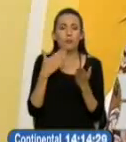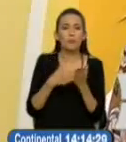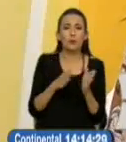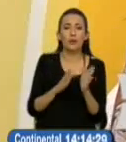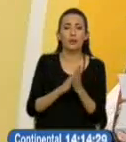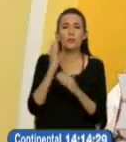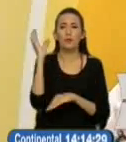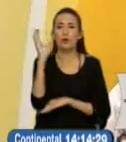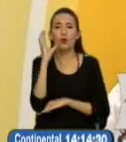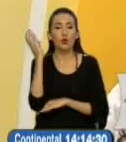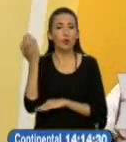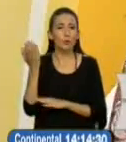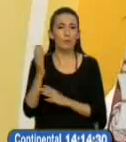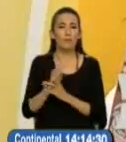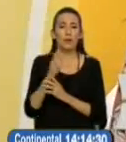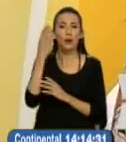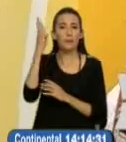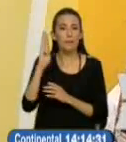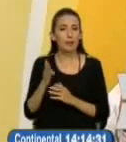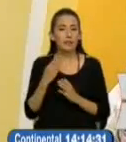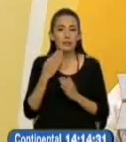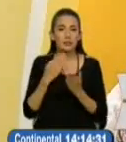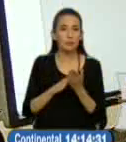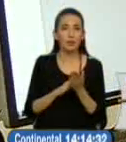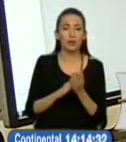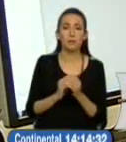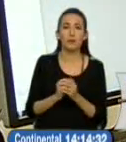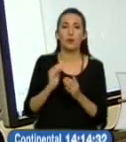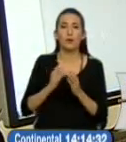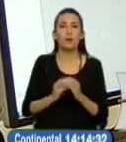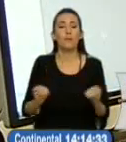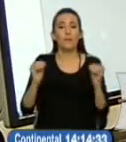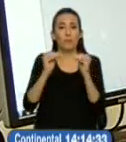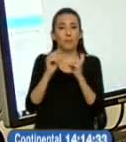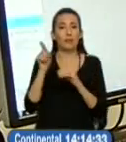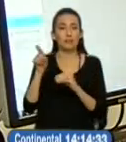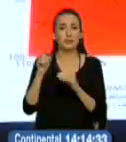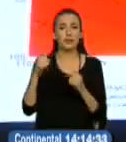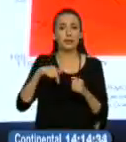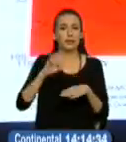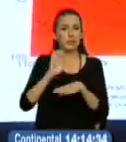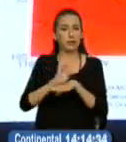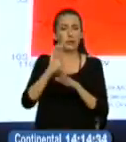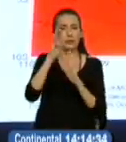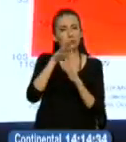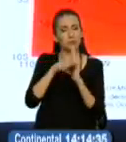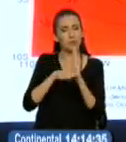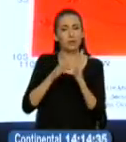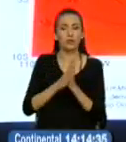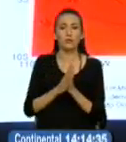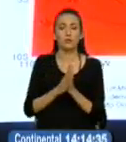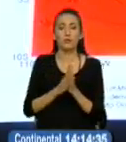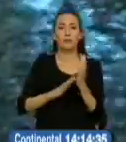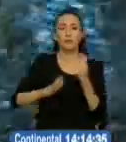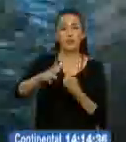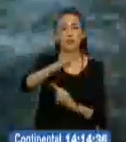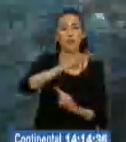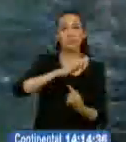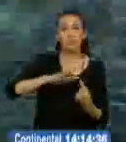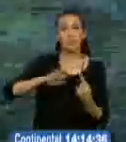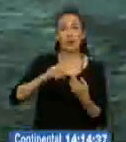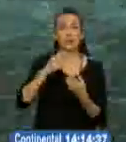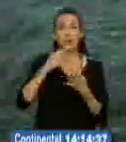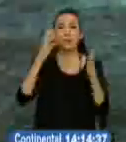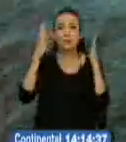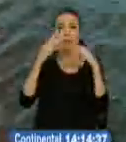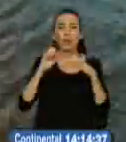nuestros vecinos en Colombia y en otros países de las Américas. Según el Instituto Nacional de Meteorología e Hidrología, INAMI, registra que